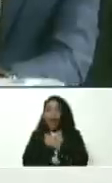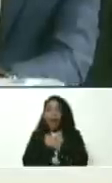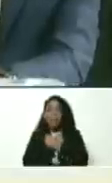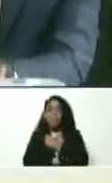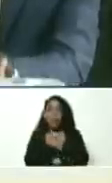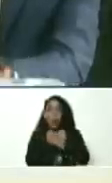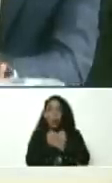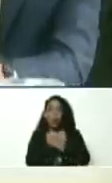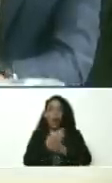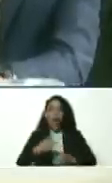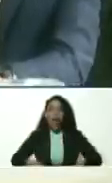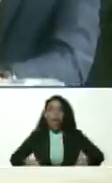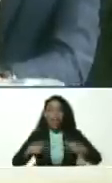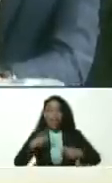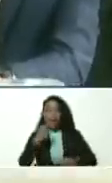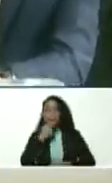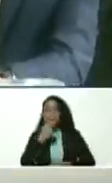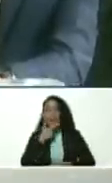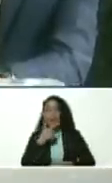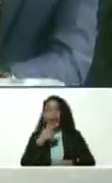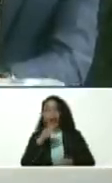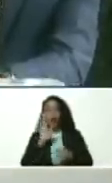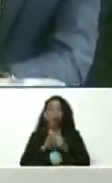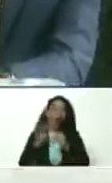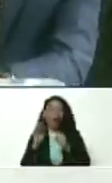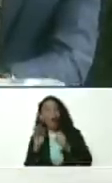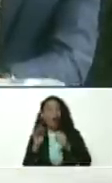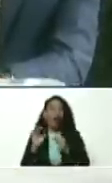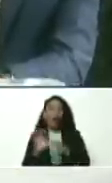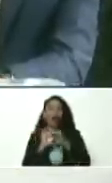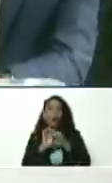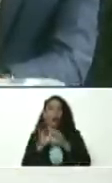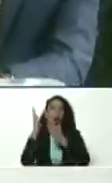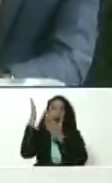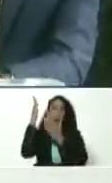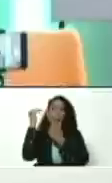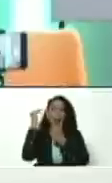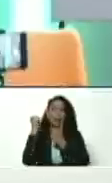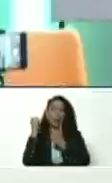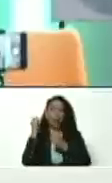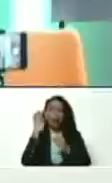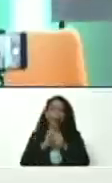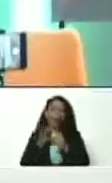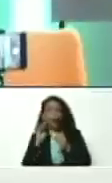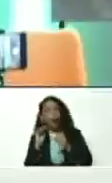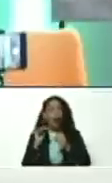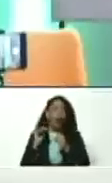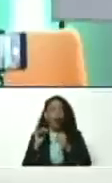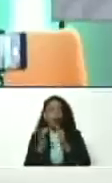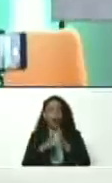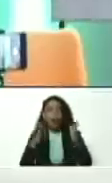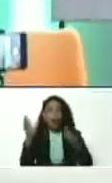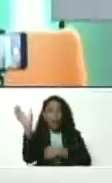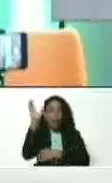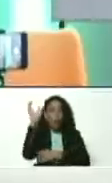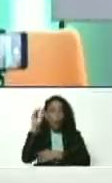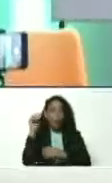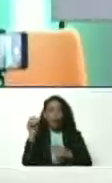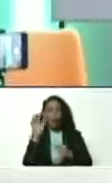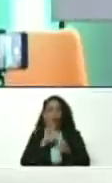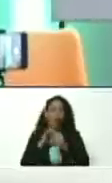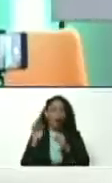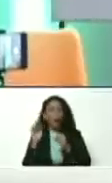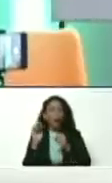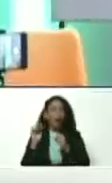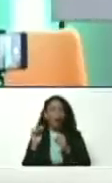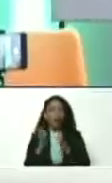a la belleza para cantarle a la unión a la esperanza para cantarle a la gran colombia para cantarle a